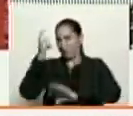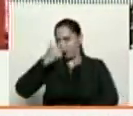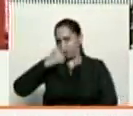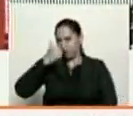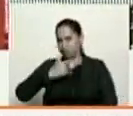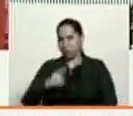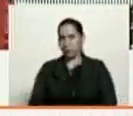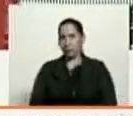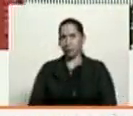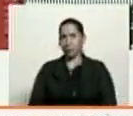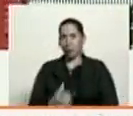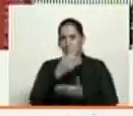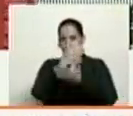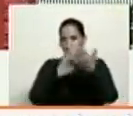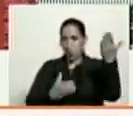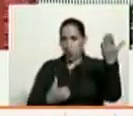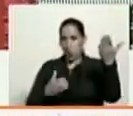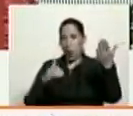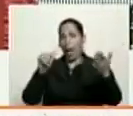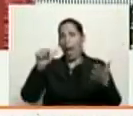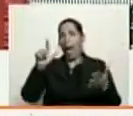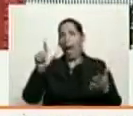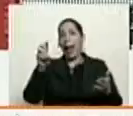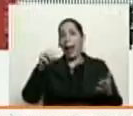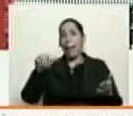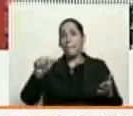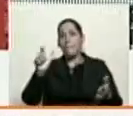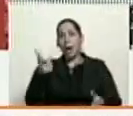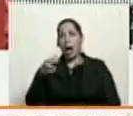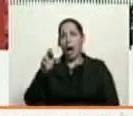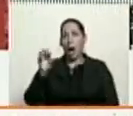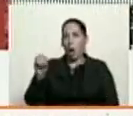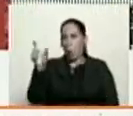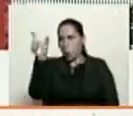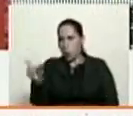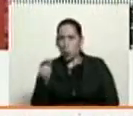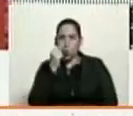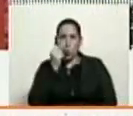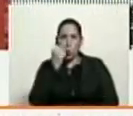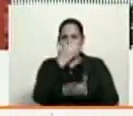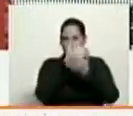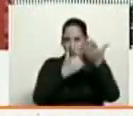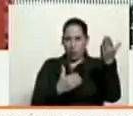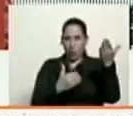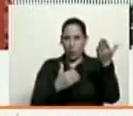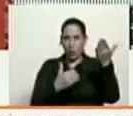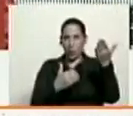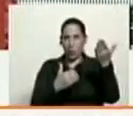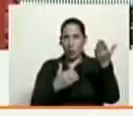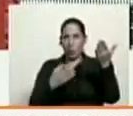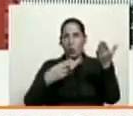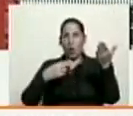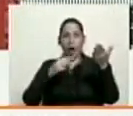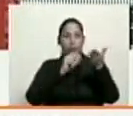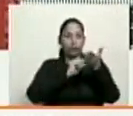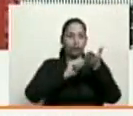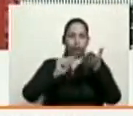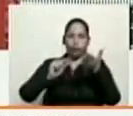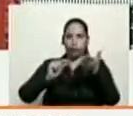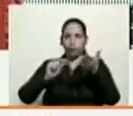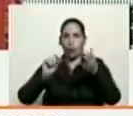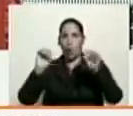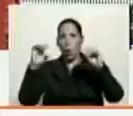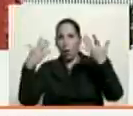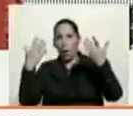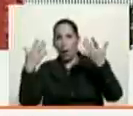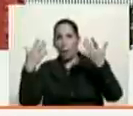el currículum de Almagro, lo que quede de Almagro, de su currículum, pondrá: logramos el cese de